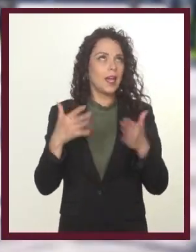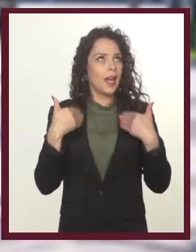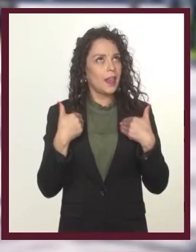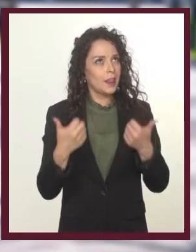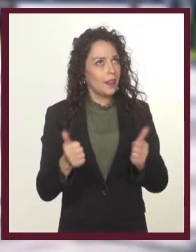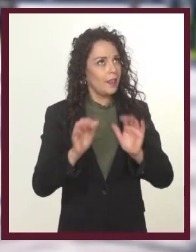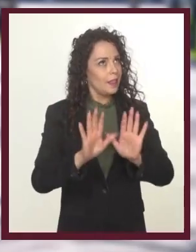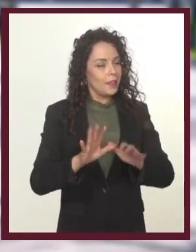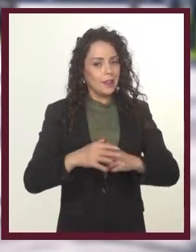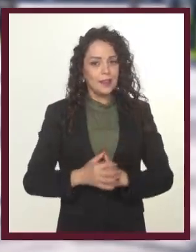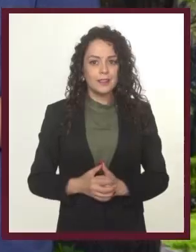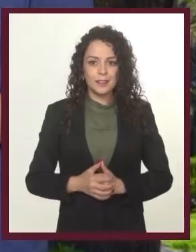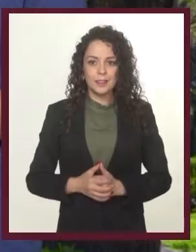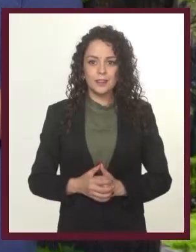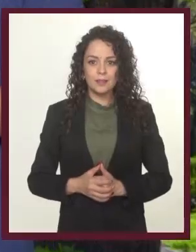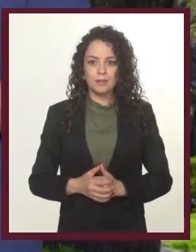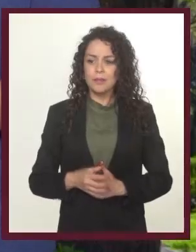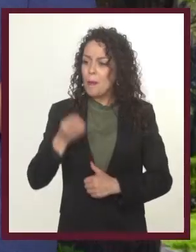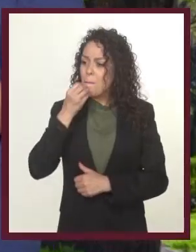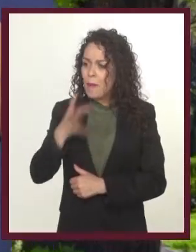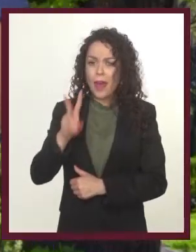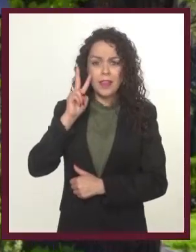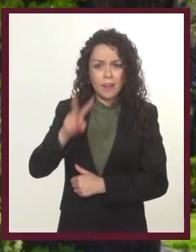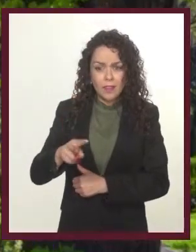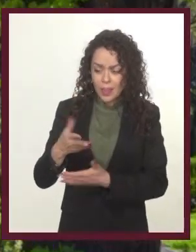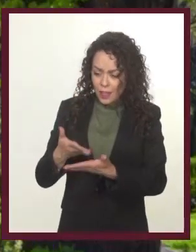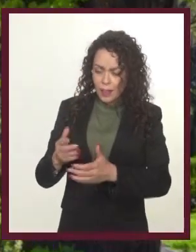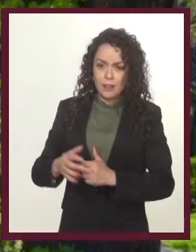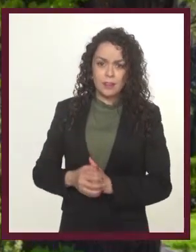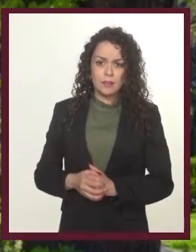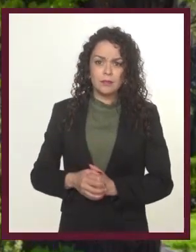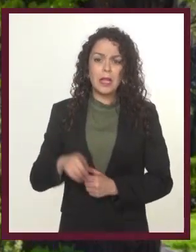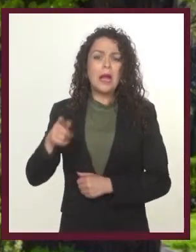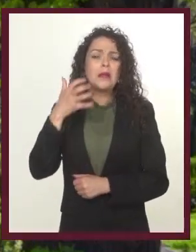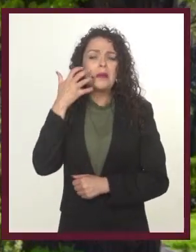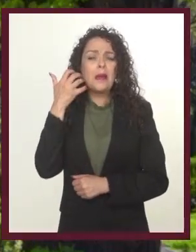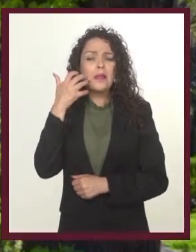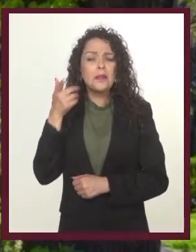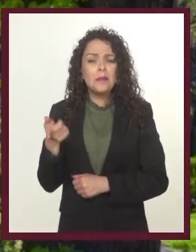ya entendí. están